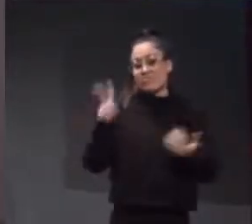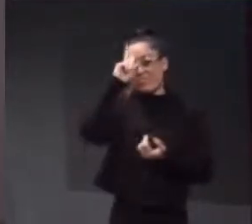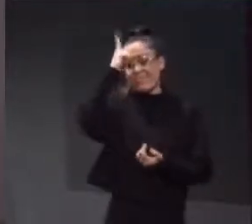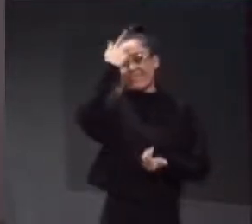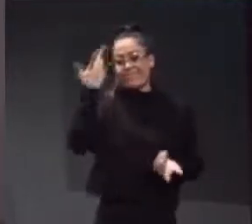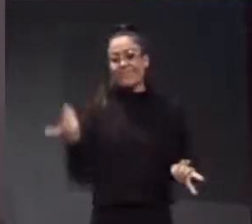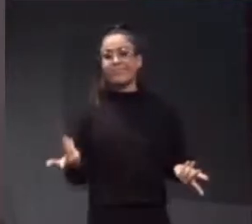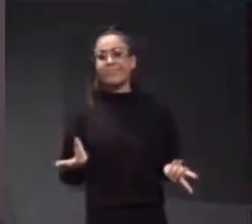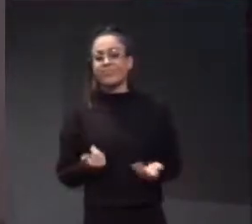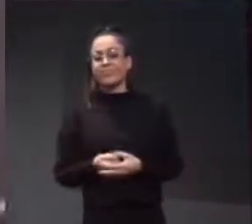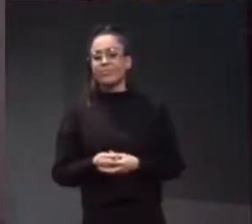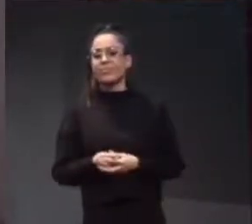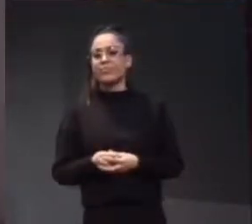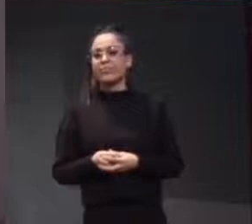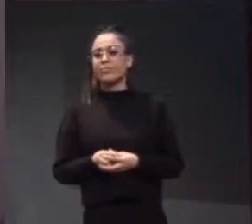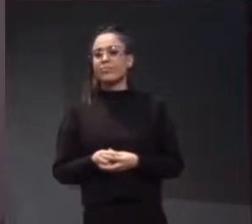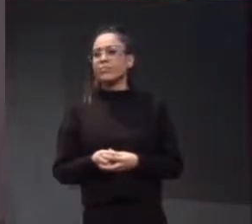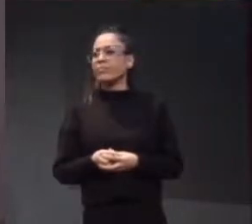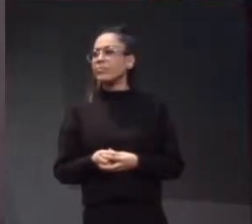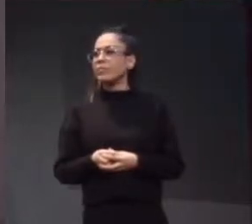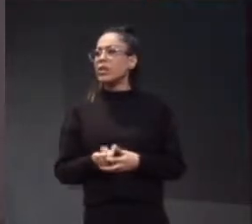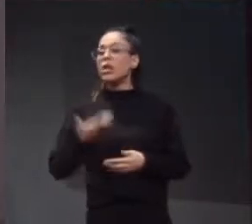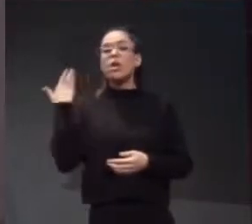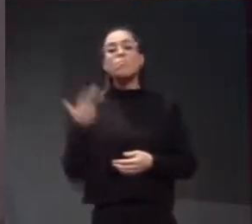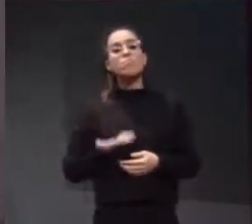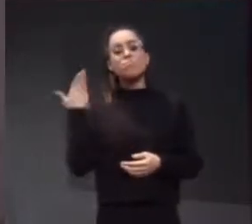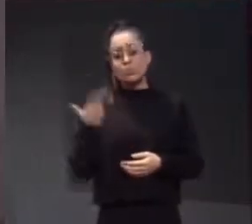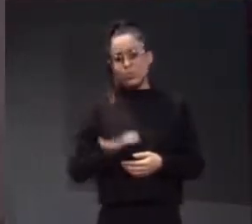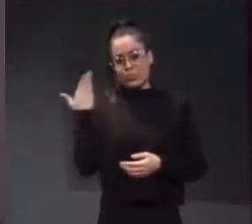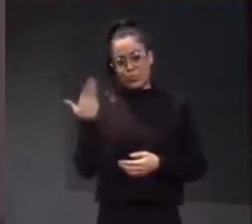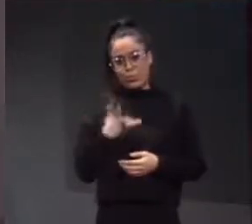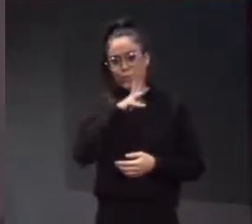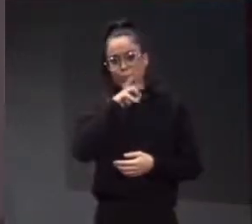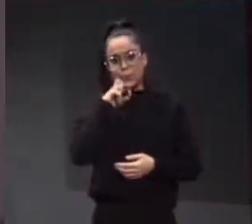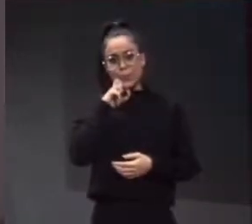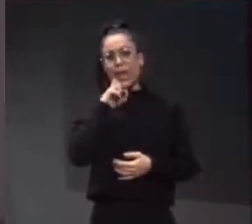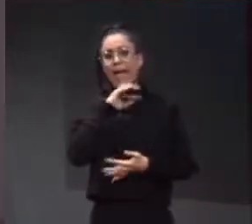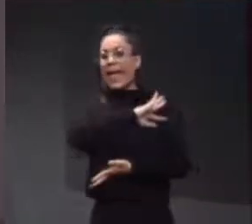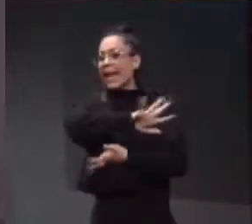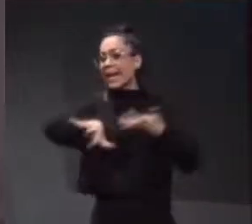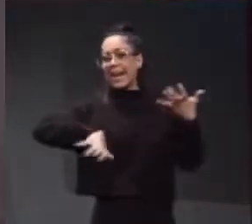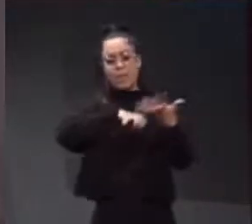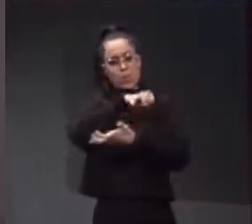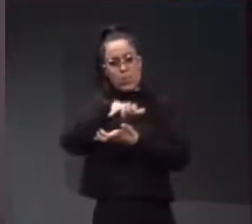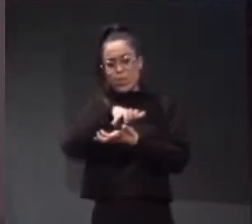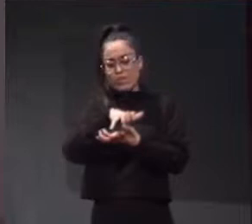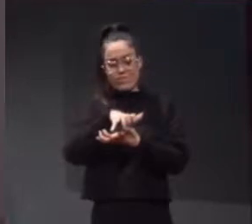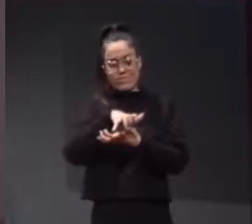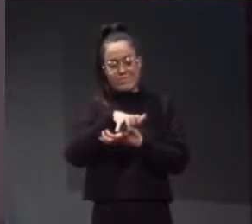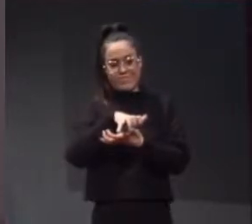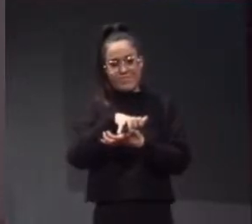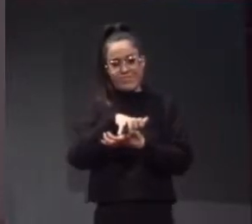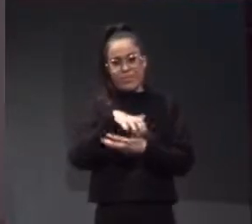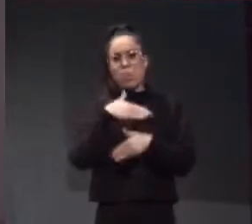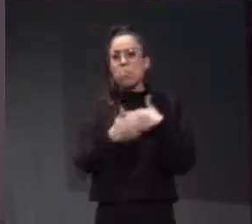alguien mucho más mucho más listo y mucho más importante que yo esta revolución que alberto dice que es un proceso pues es una